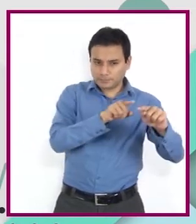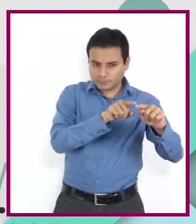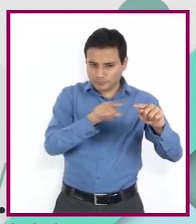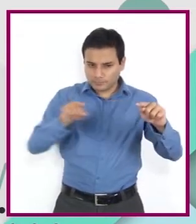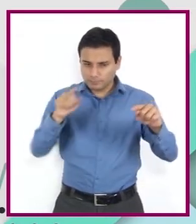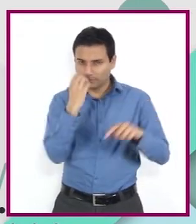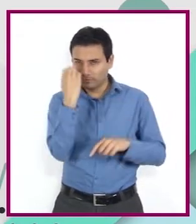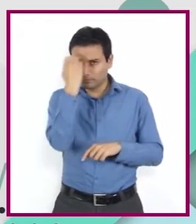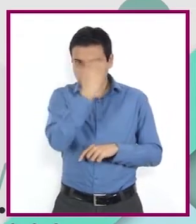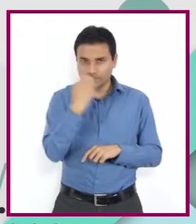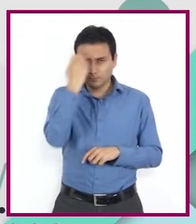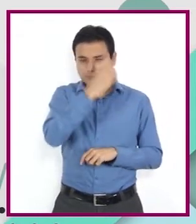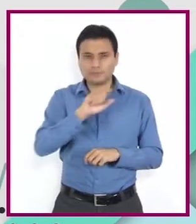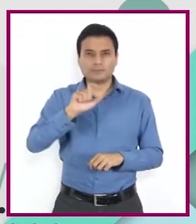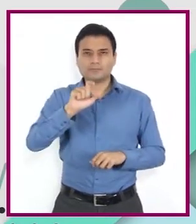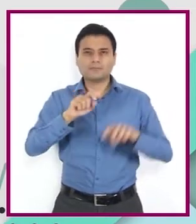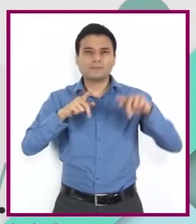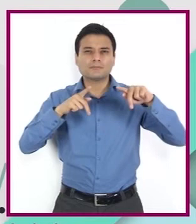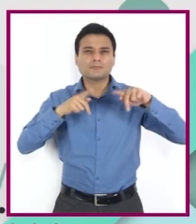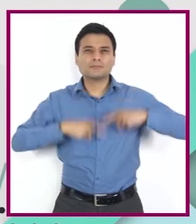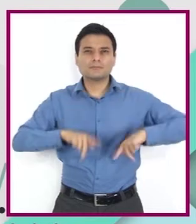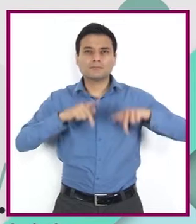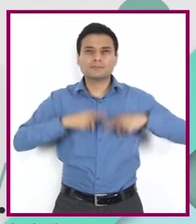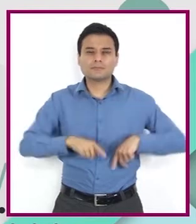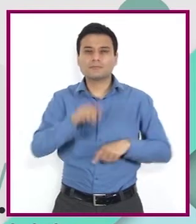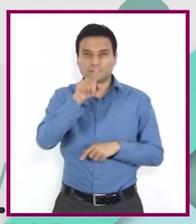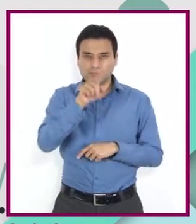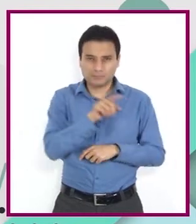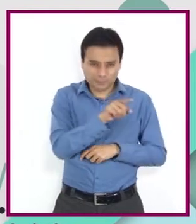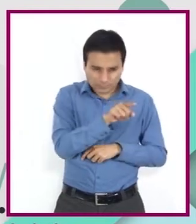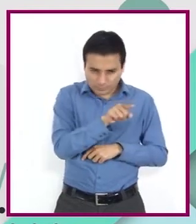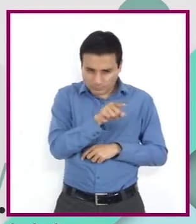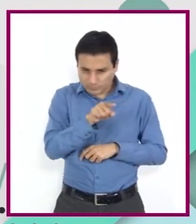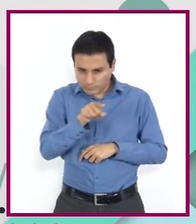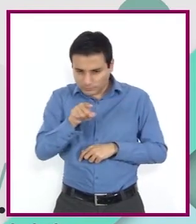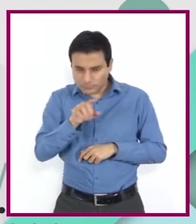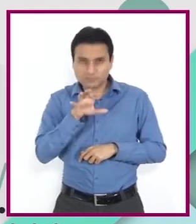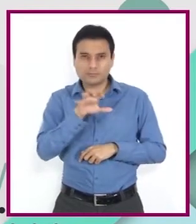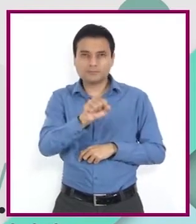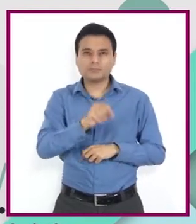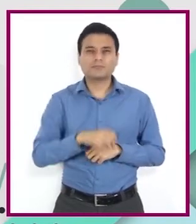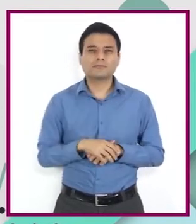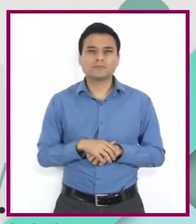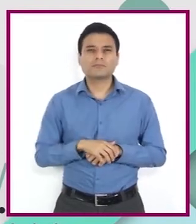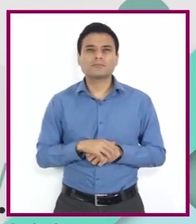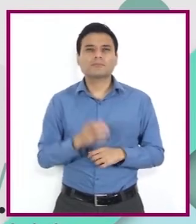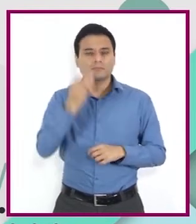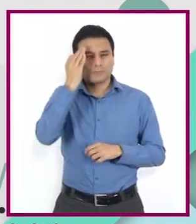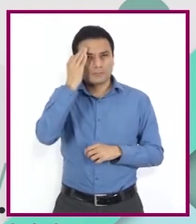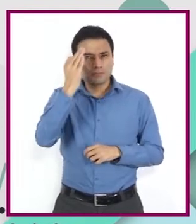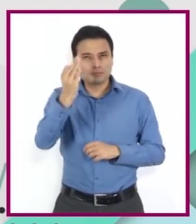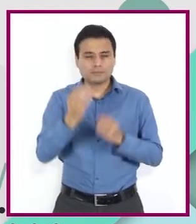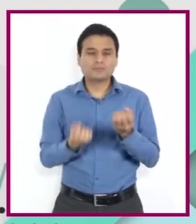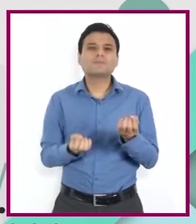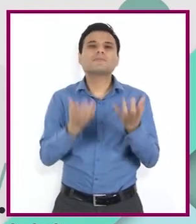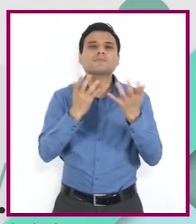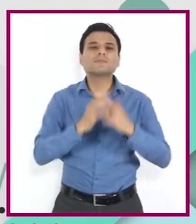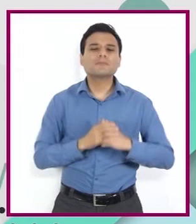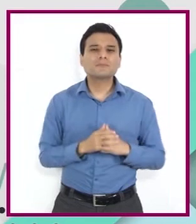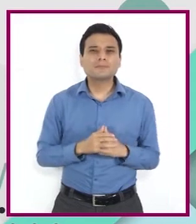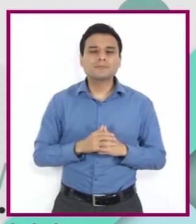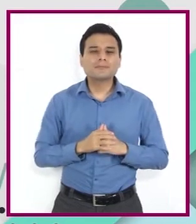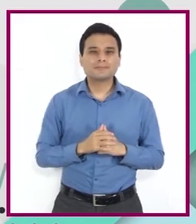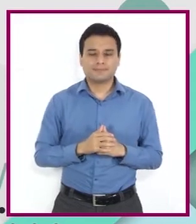y ubicar los 20 obreros ahí, para después identificar el valor que le corresponde en el eje Y, que indica los